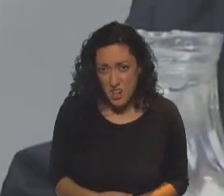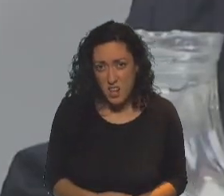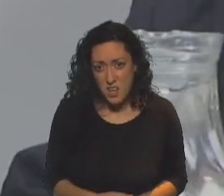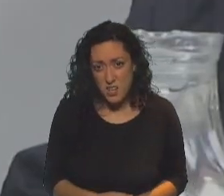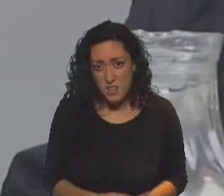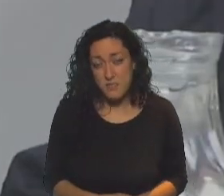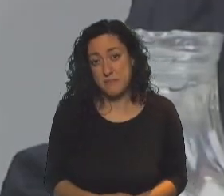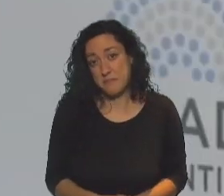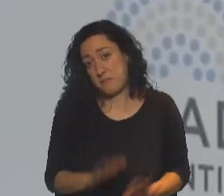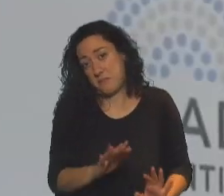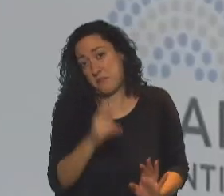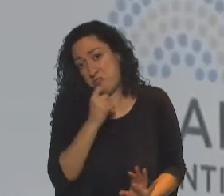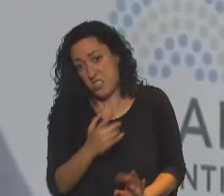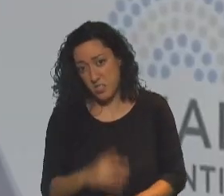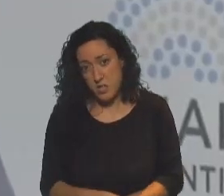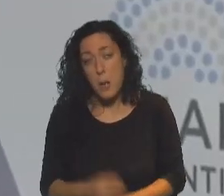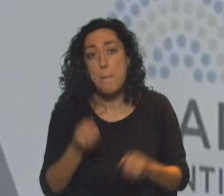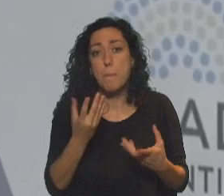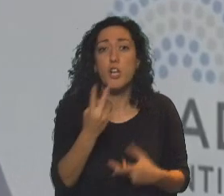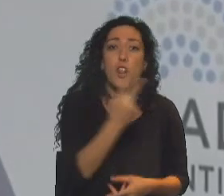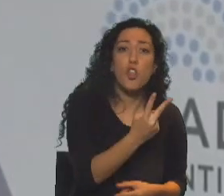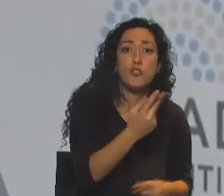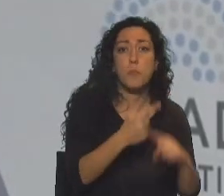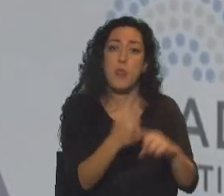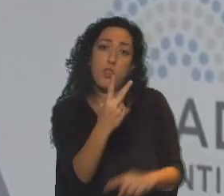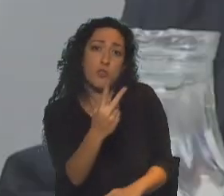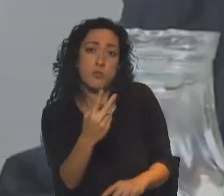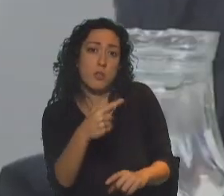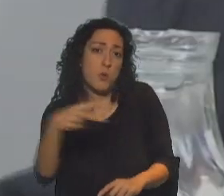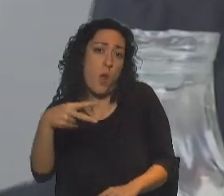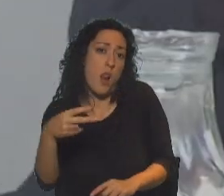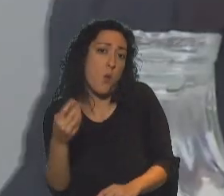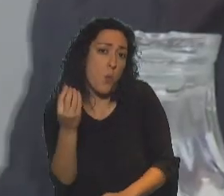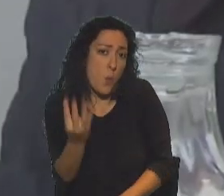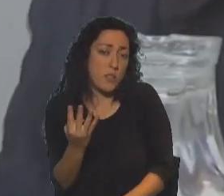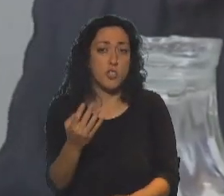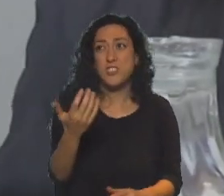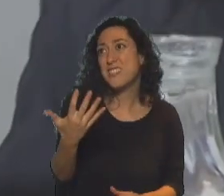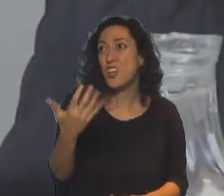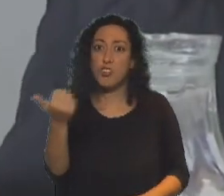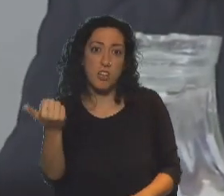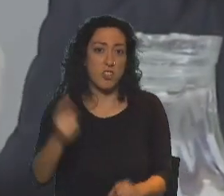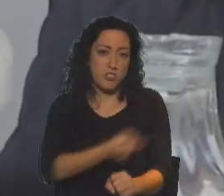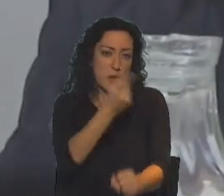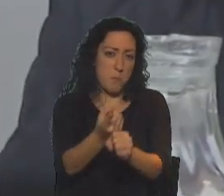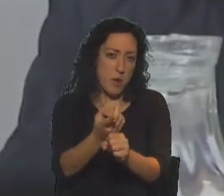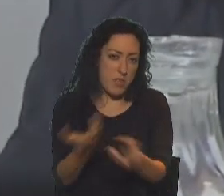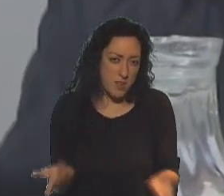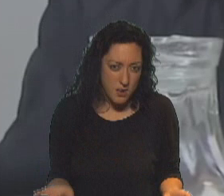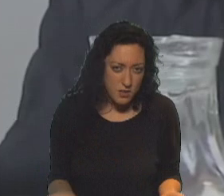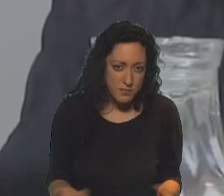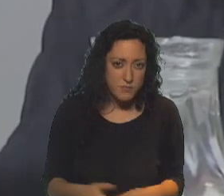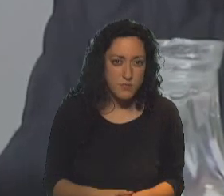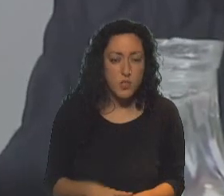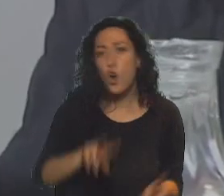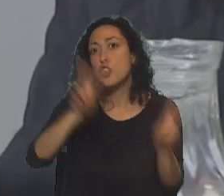Son lo más fácil de poder discutir los números, porque 2 más 2 es 4, no hay posibilidades de que sea 5 o 6. En cualquier otra cosa,